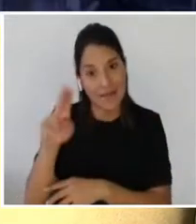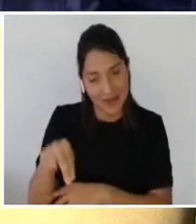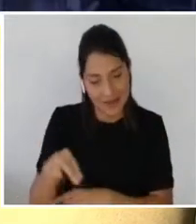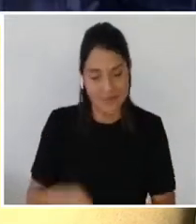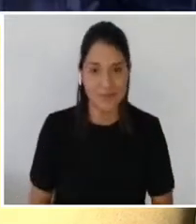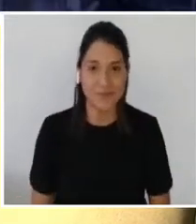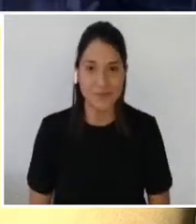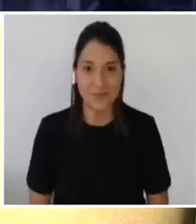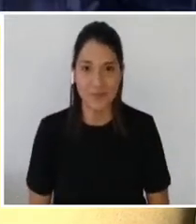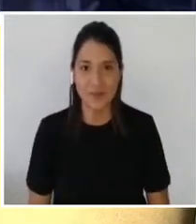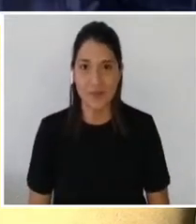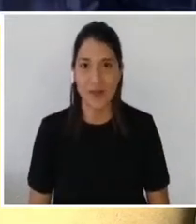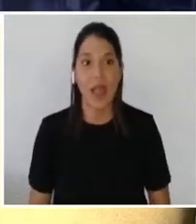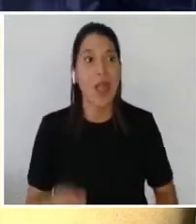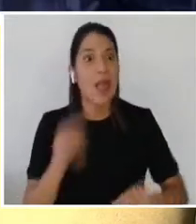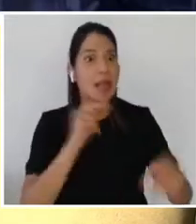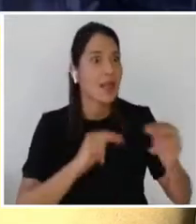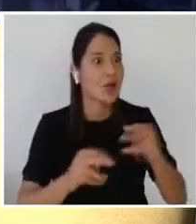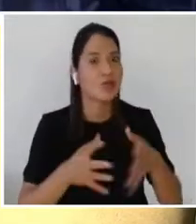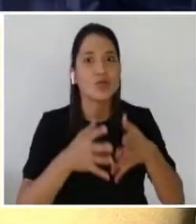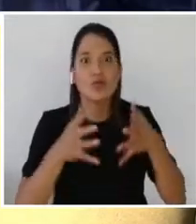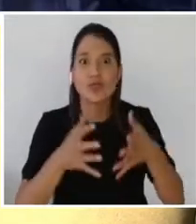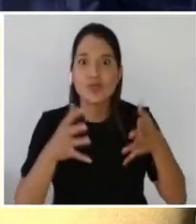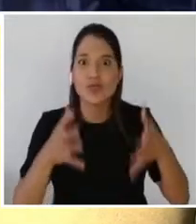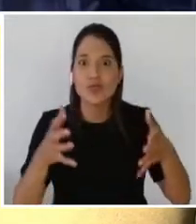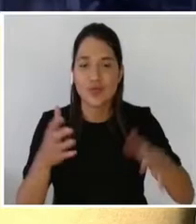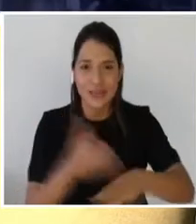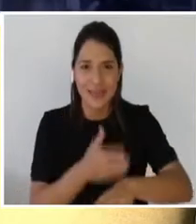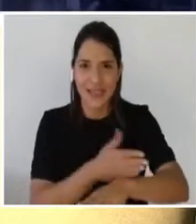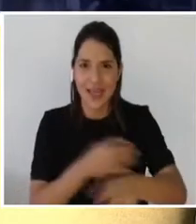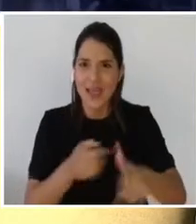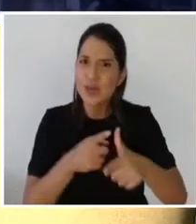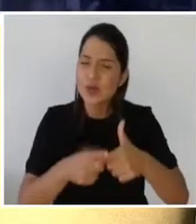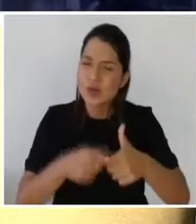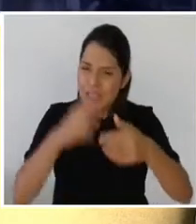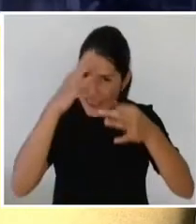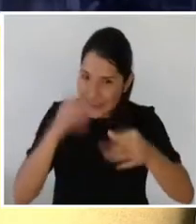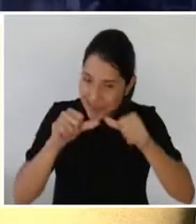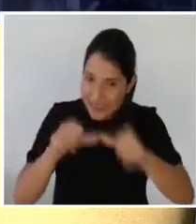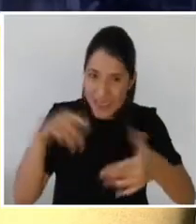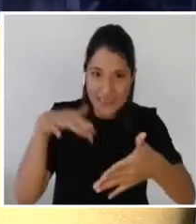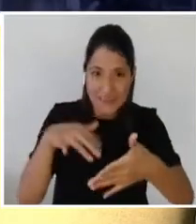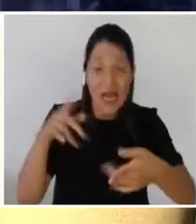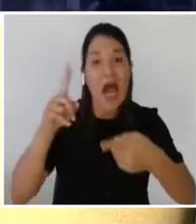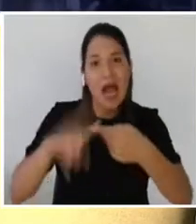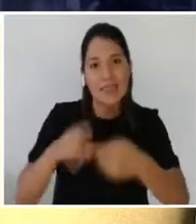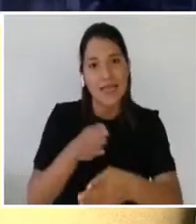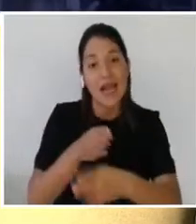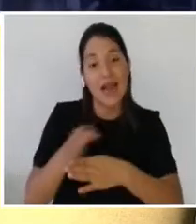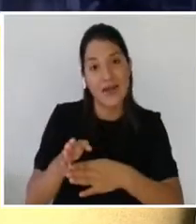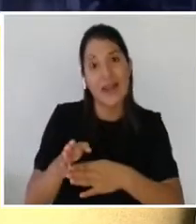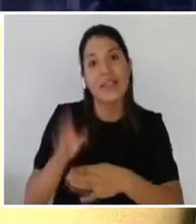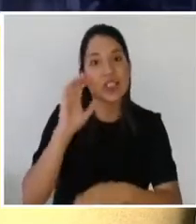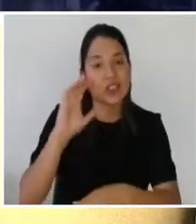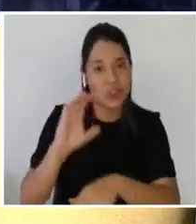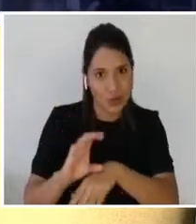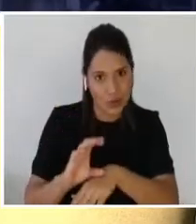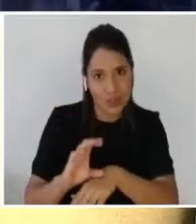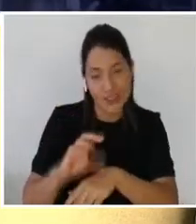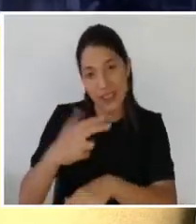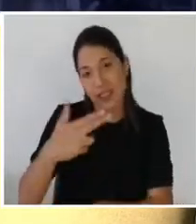creciendo tanto el negocio que decidí seguirme capacitando hasta llegar a la carrera de chocolatería y